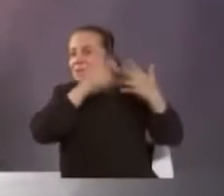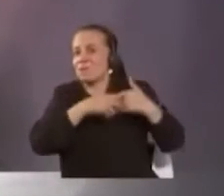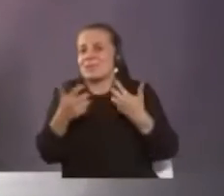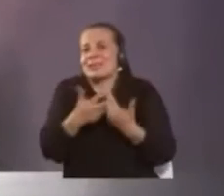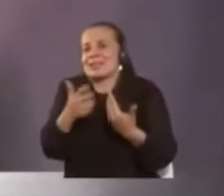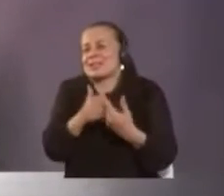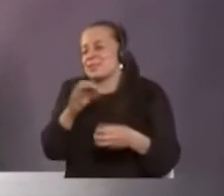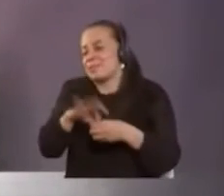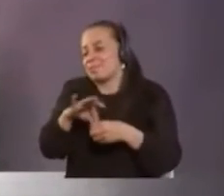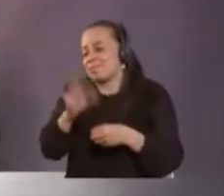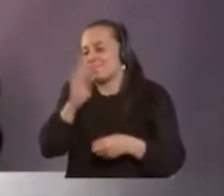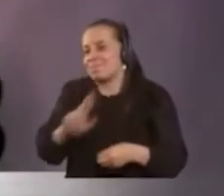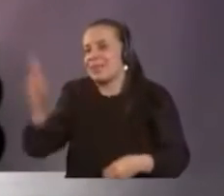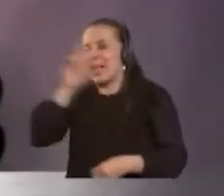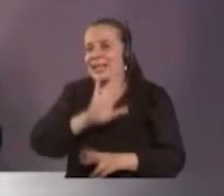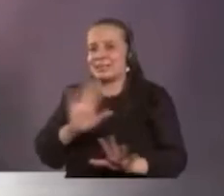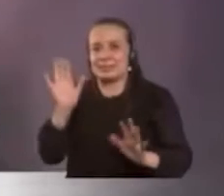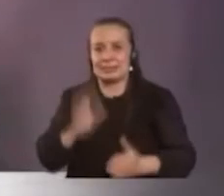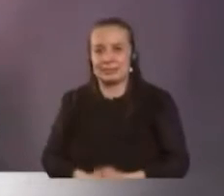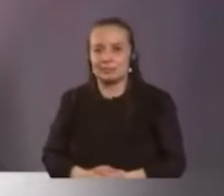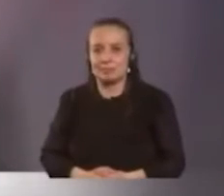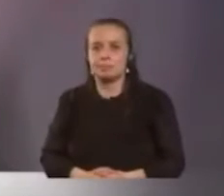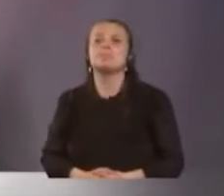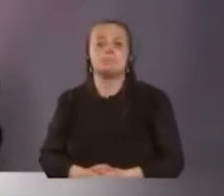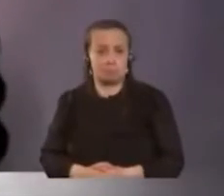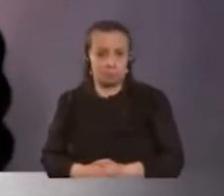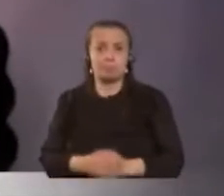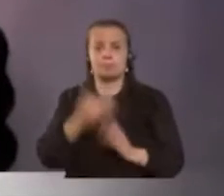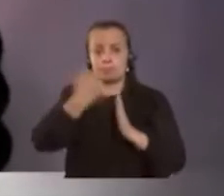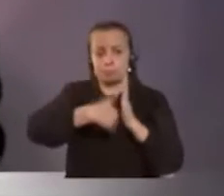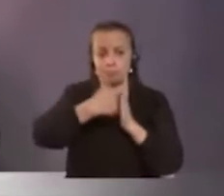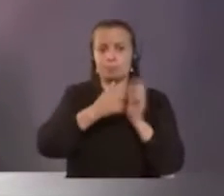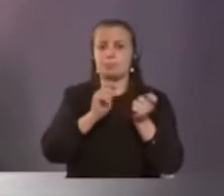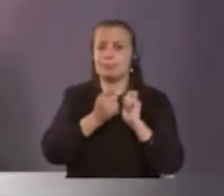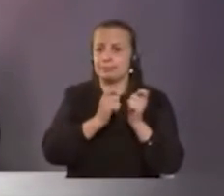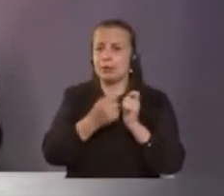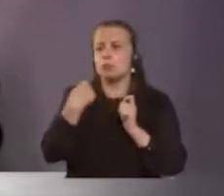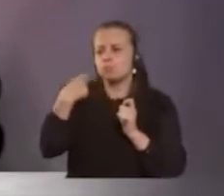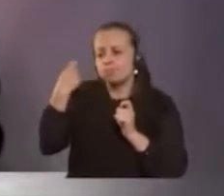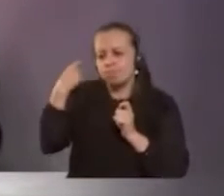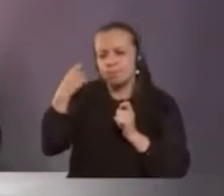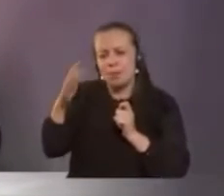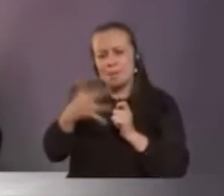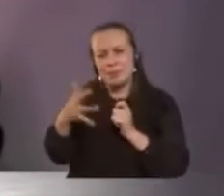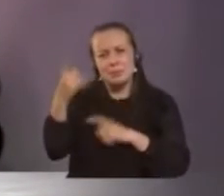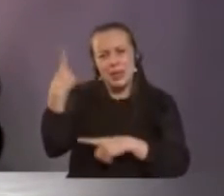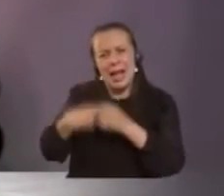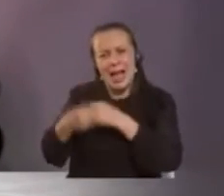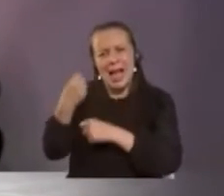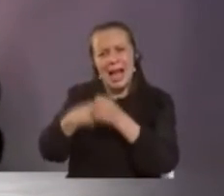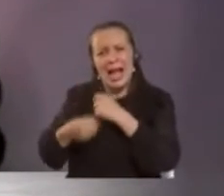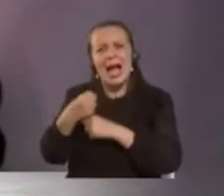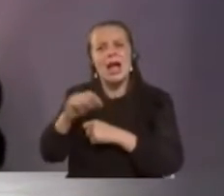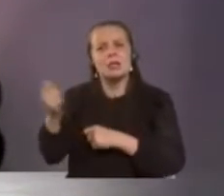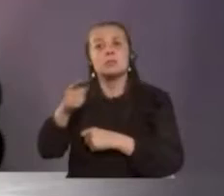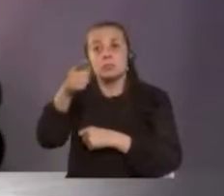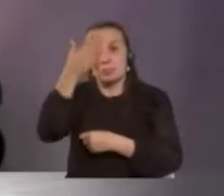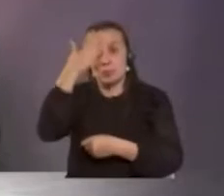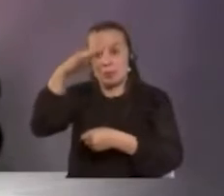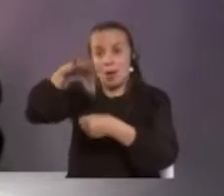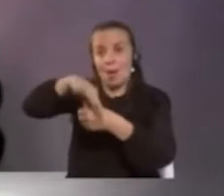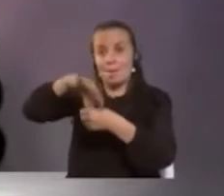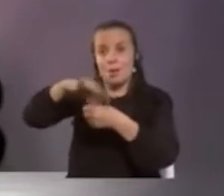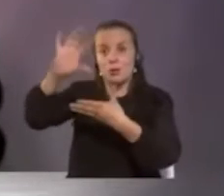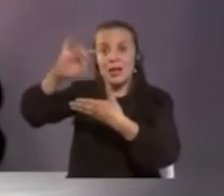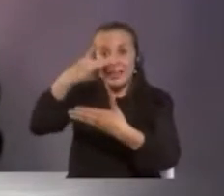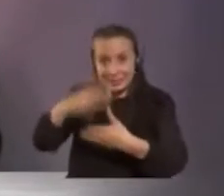electoral colombiano. Y se han planteado reformas. Por ejemplo, aquí se aprobó hace unos varios años el voto electrónico